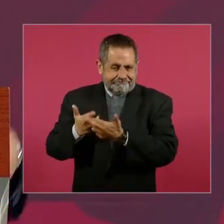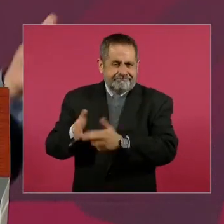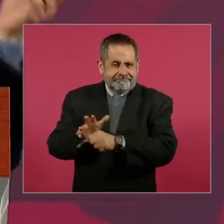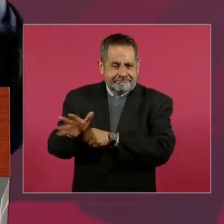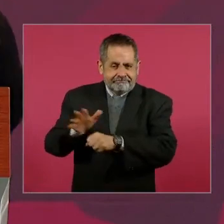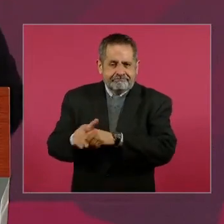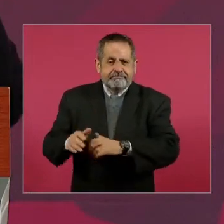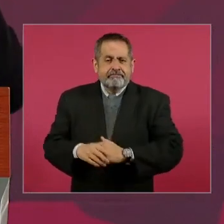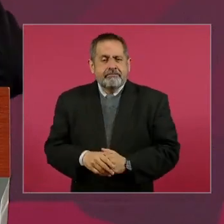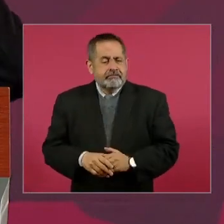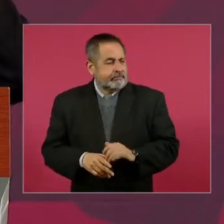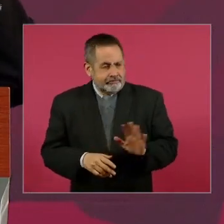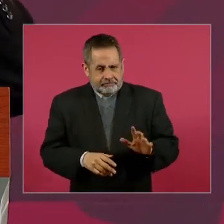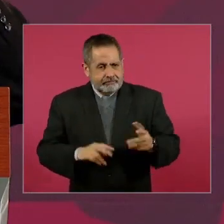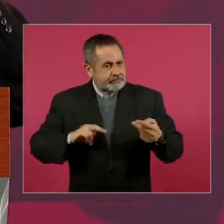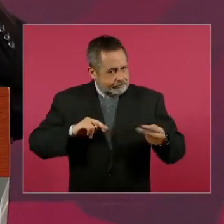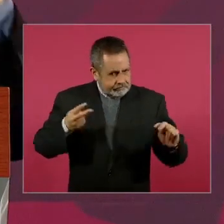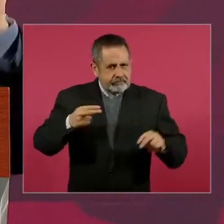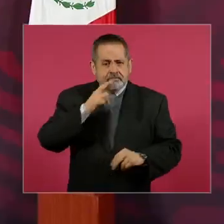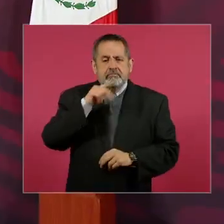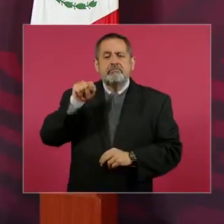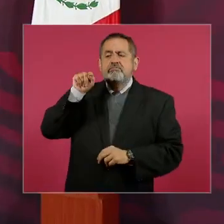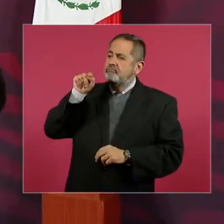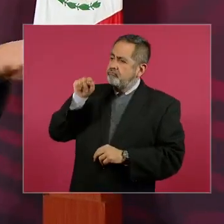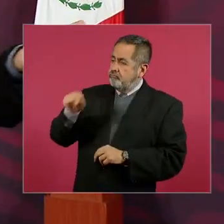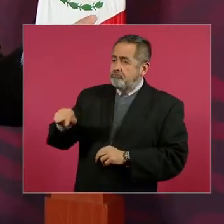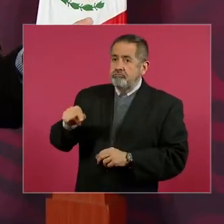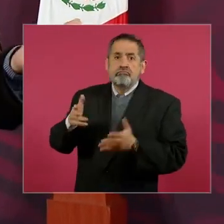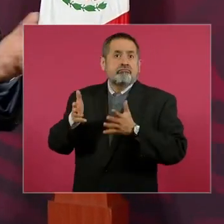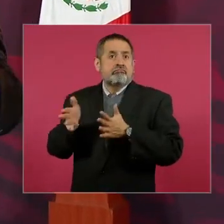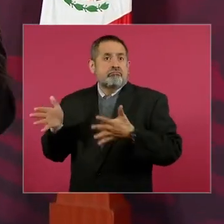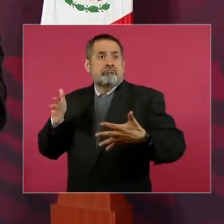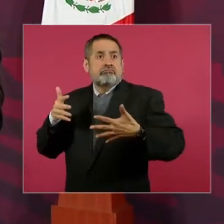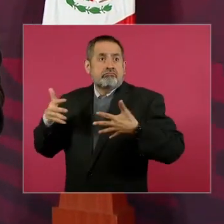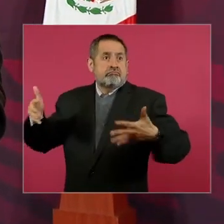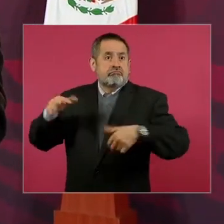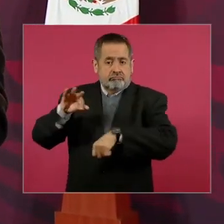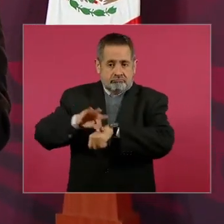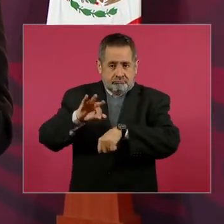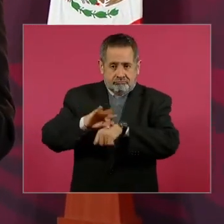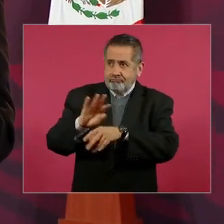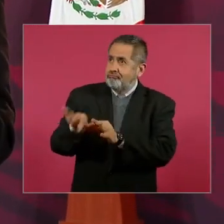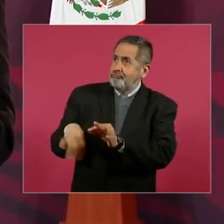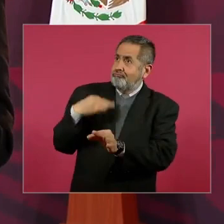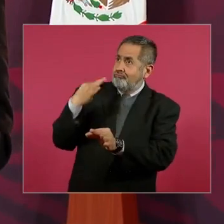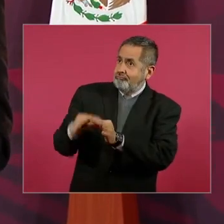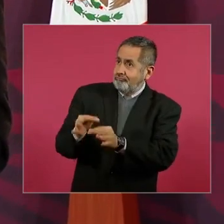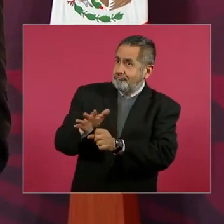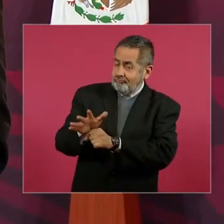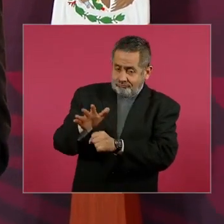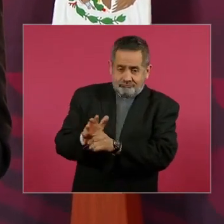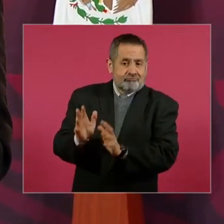Mejor que la nota sea que ya está la farmacia